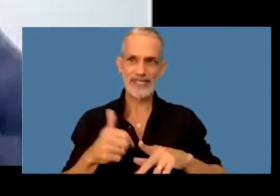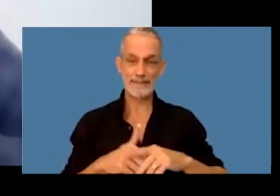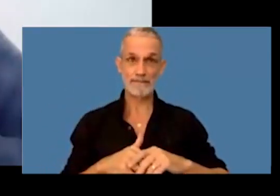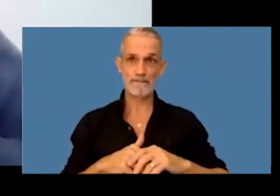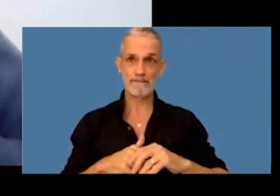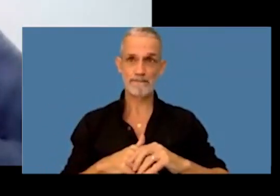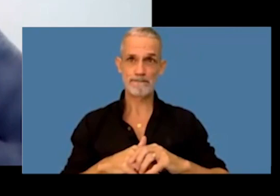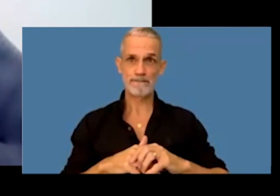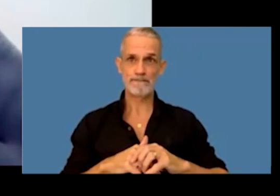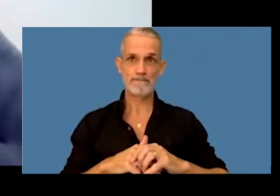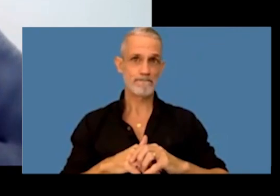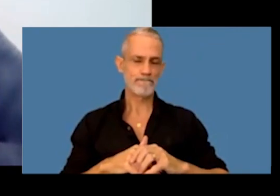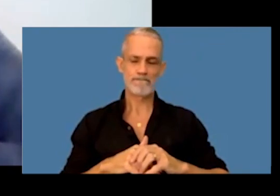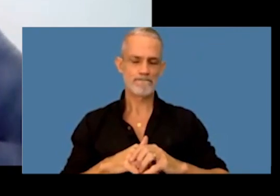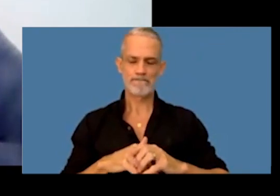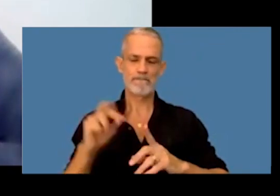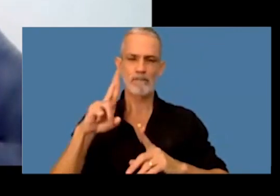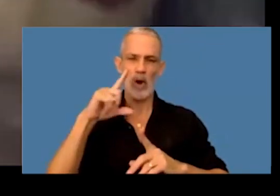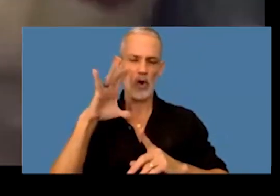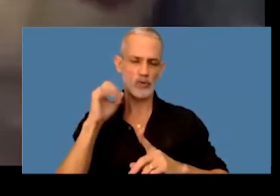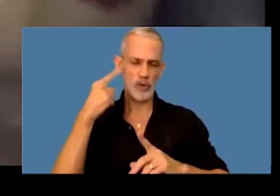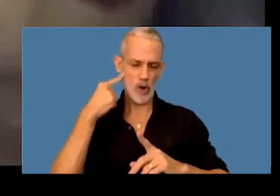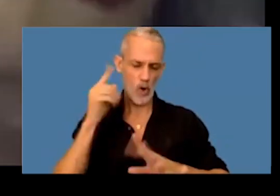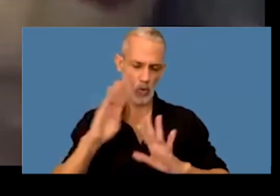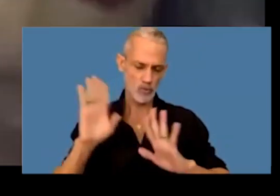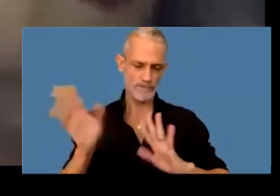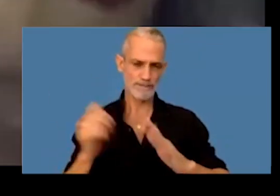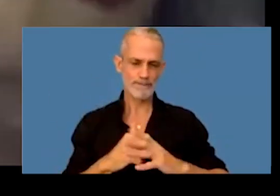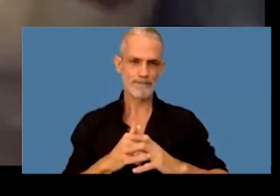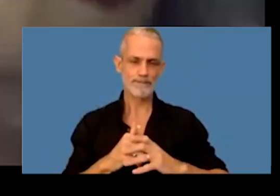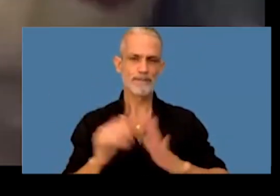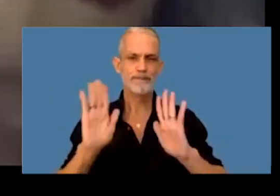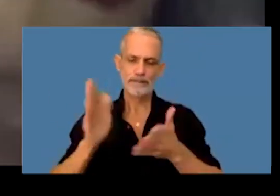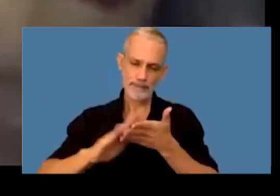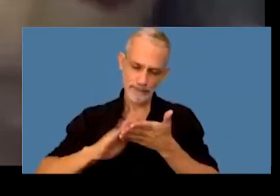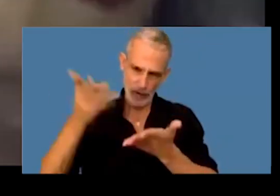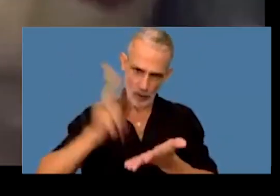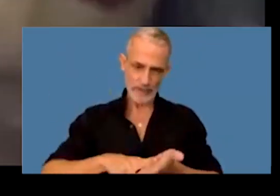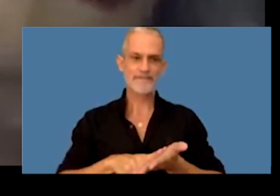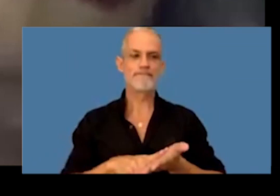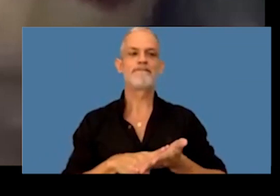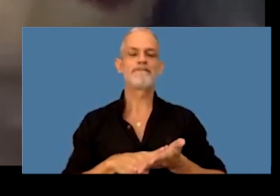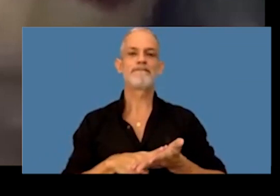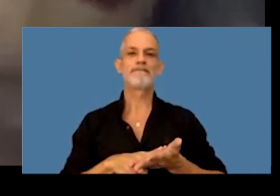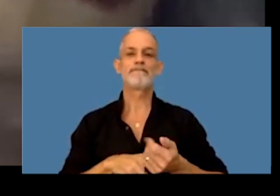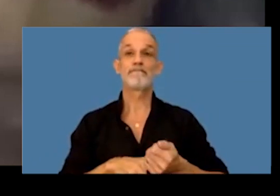No se te escuchó, Rocío, bien. Hola, a ver, volvemos de nuevo.